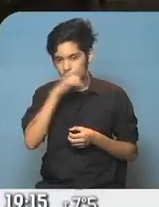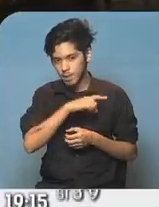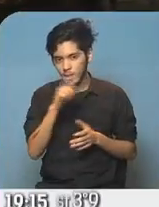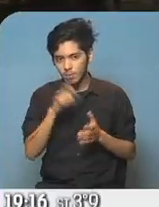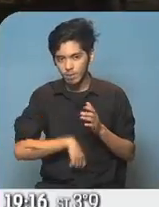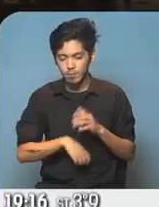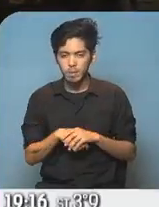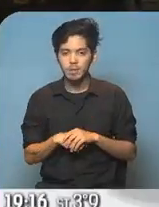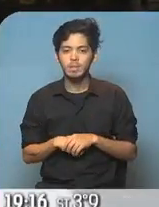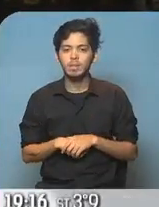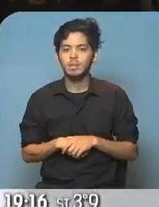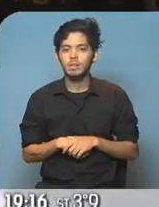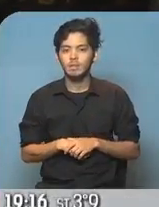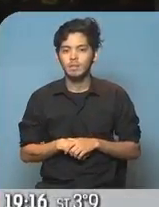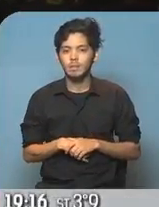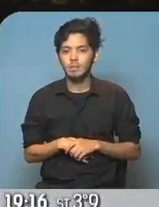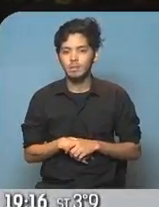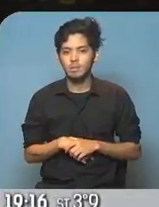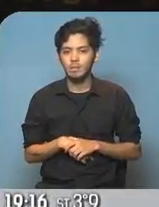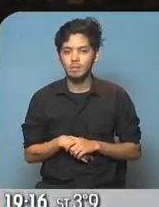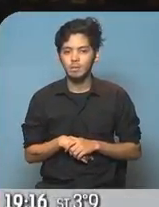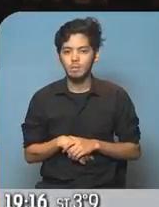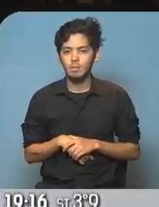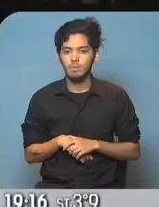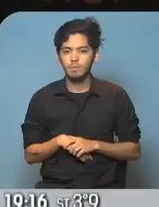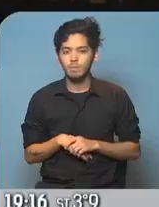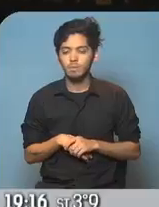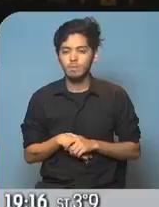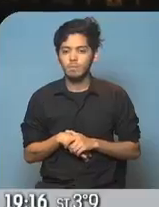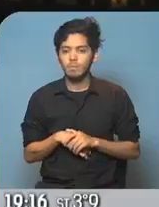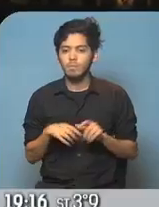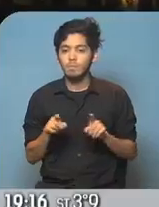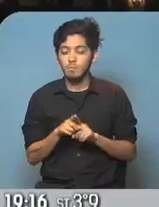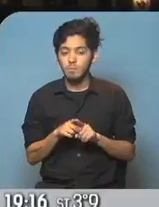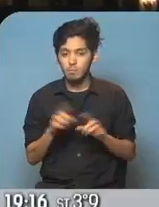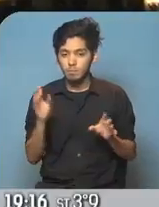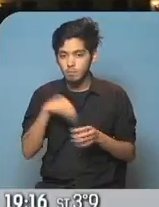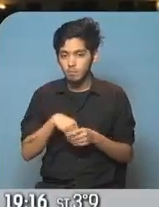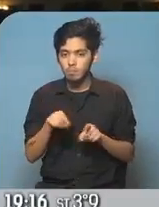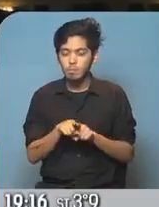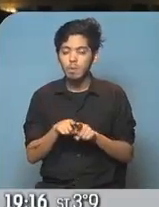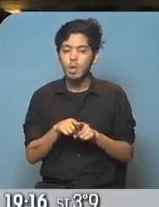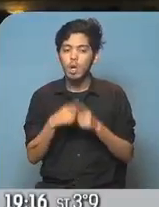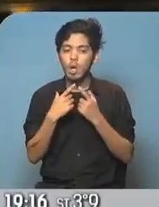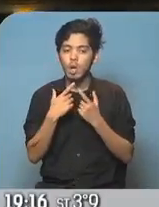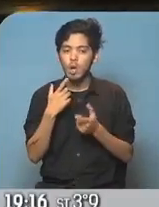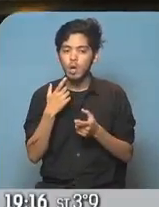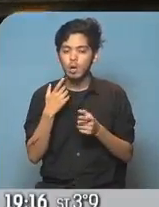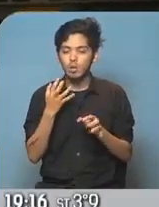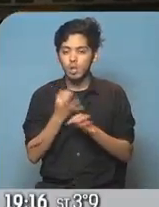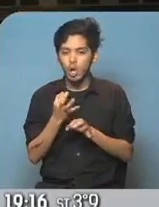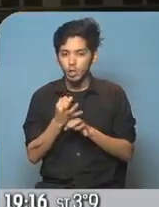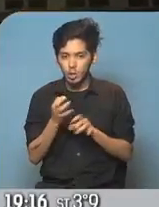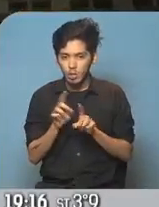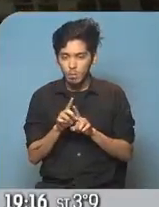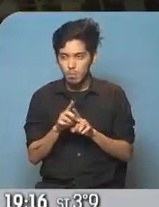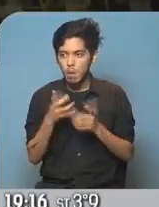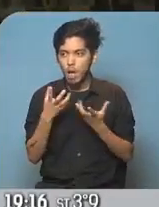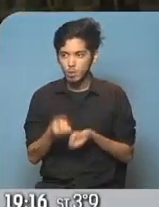firmas. El proyecto que hemos presentado nosotros se ha incorporado la idea de las conserjerías. Las conserjerías permiten que las